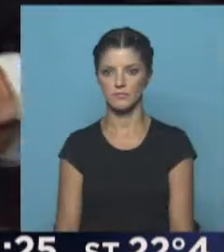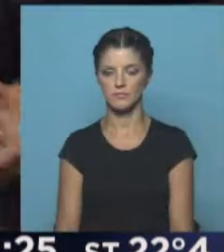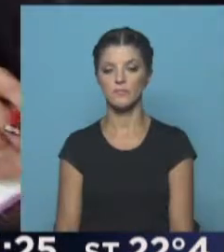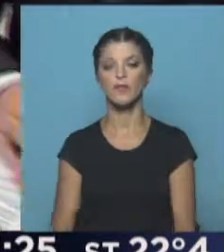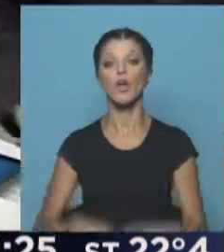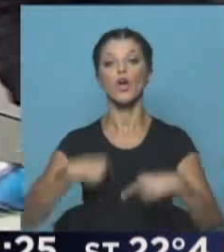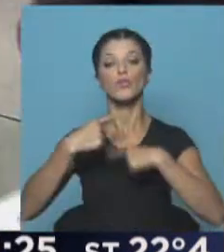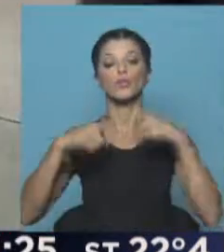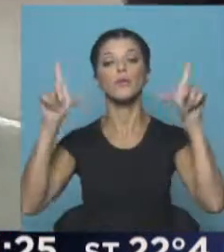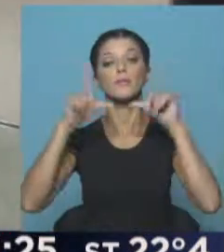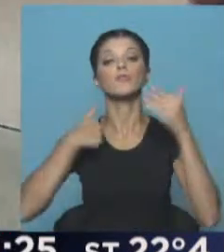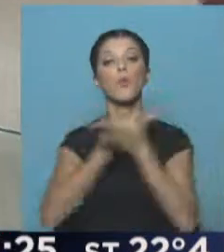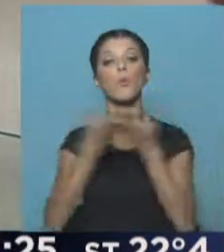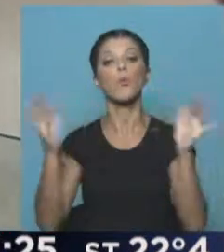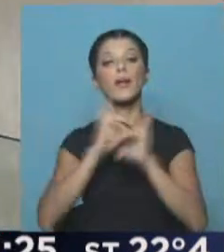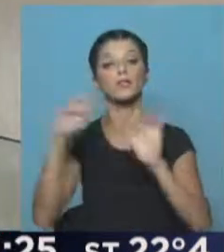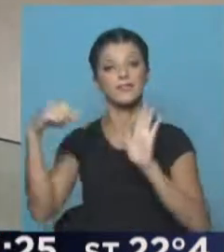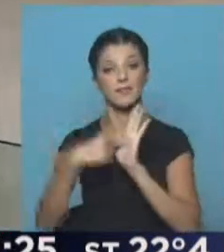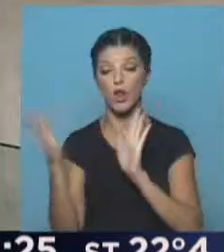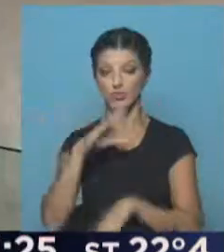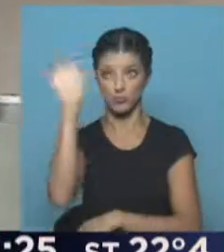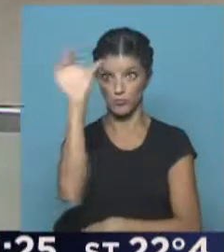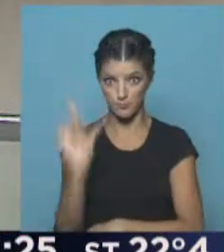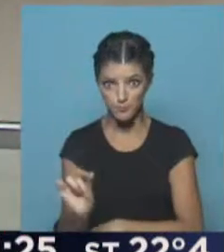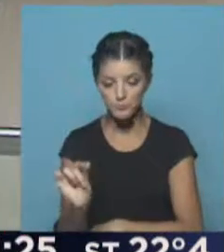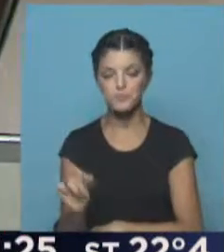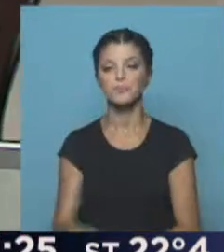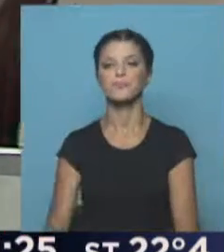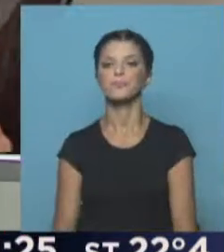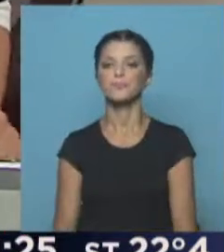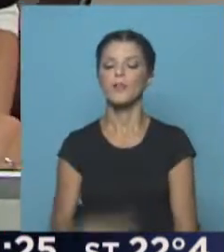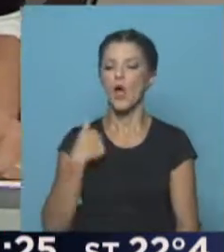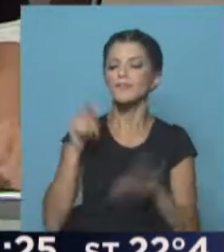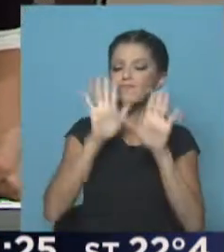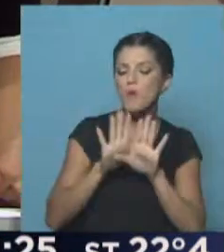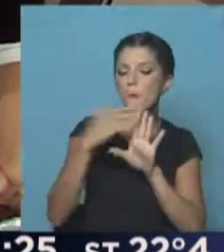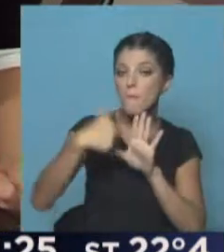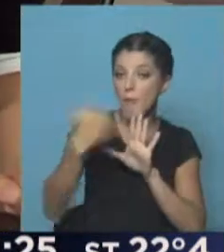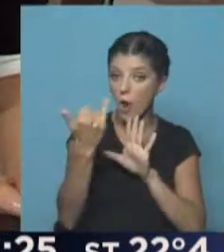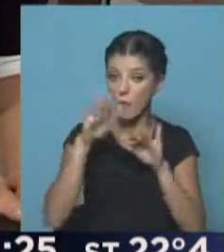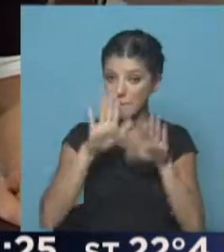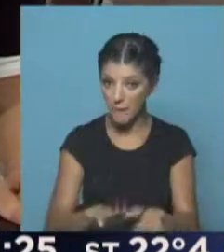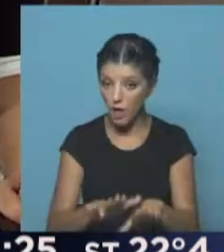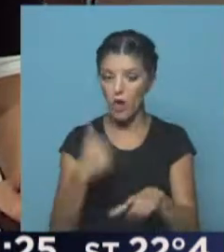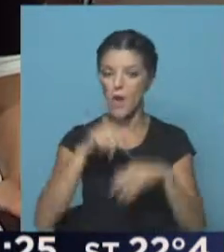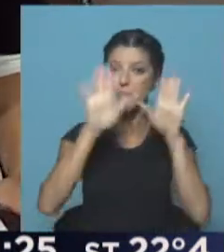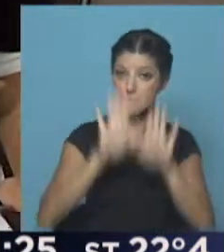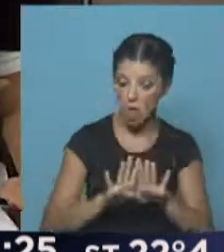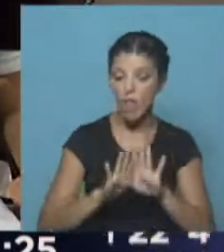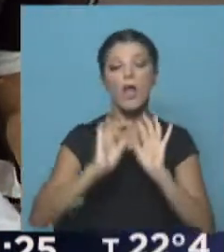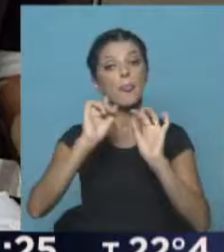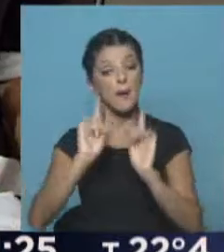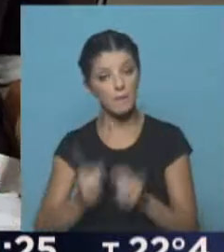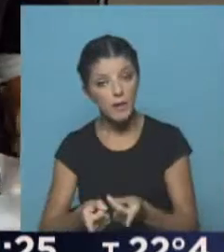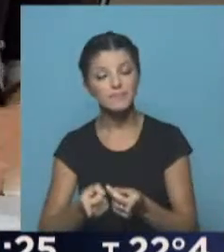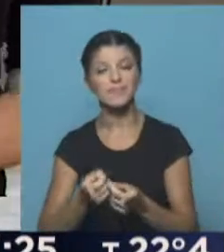Continuamos en el noticiero central de la televisión pública para todo el país y hay preparativos para el paro de este jueves. También ha crecido